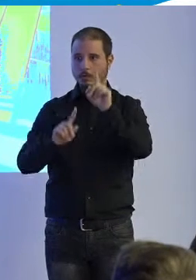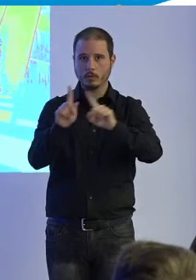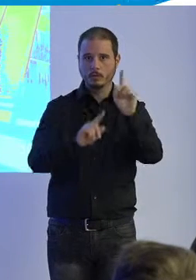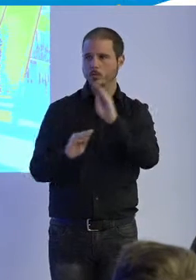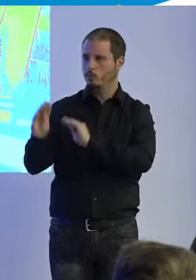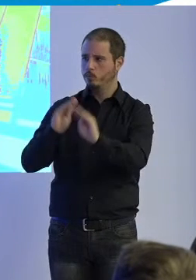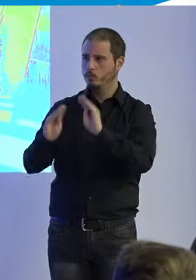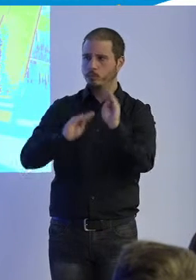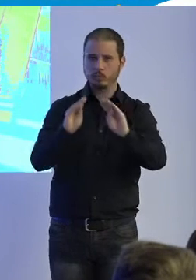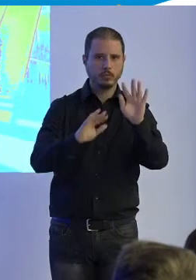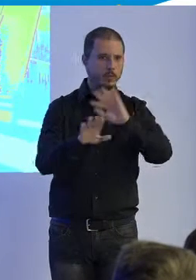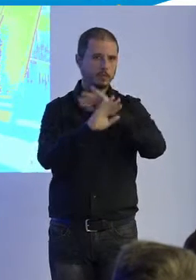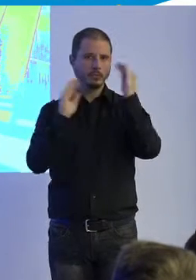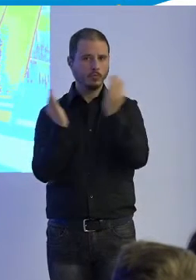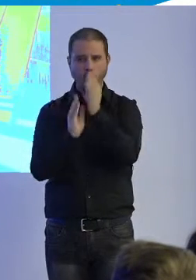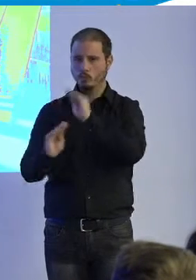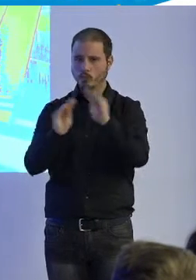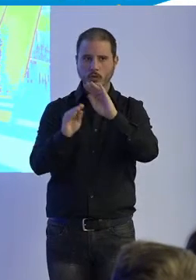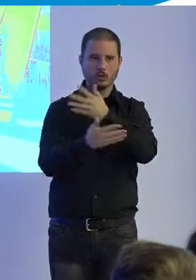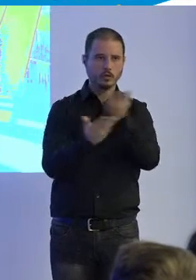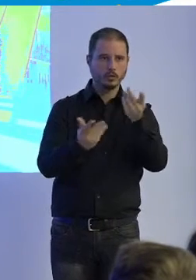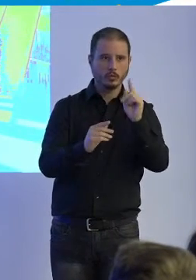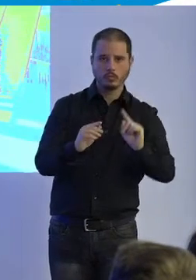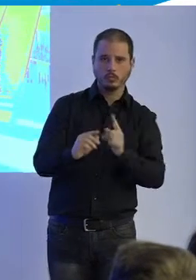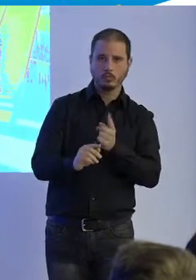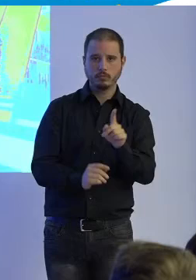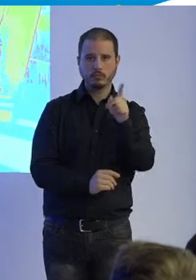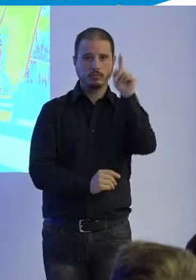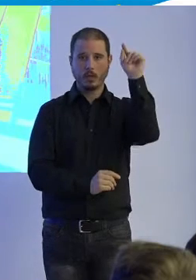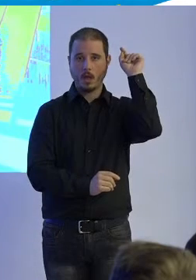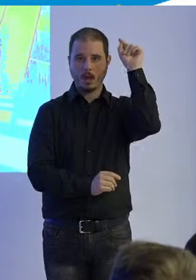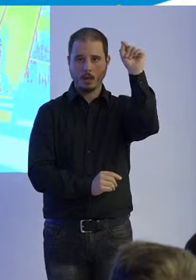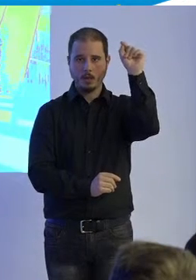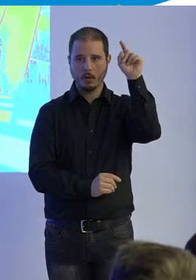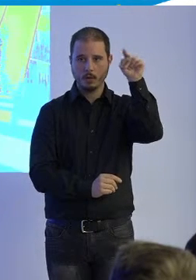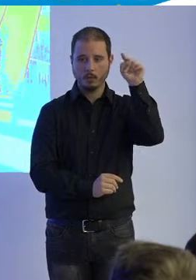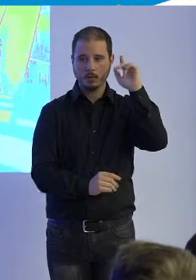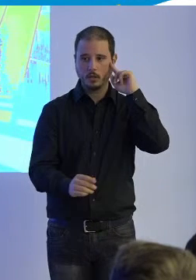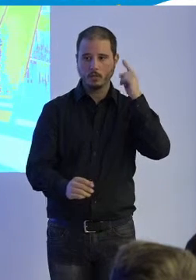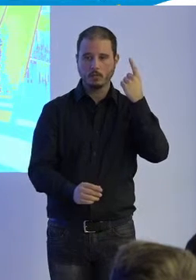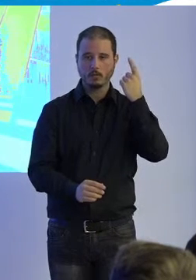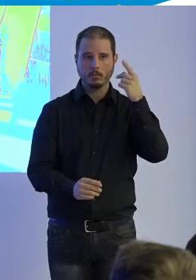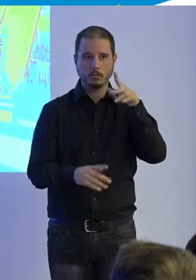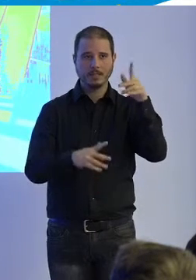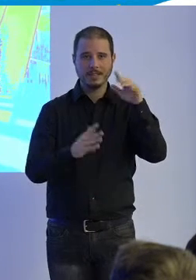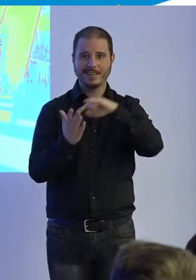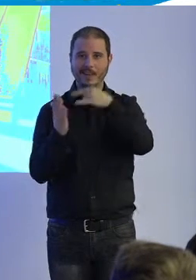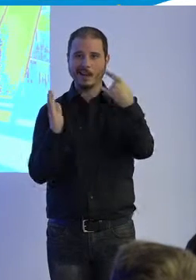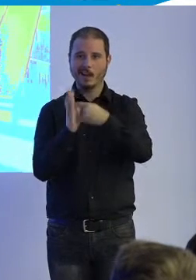humanidad, llega arriba del todo y algún ingeniero de desarrollo empieza a